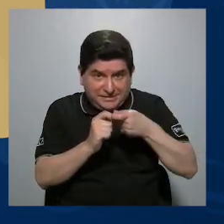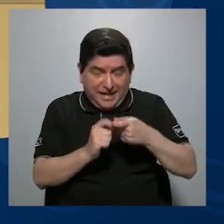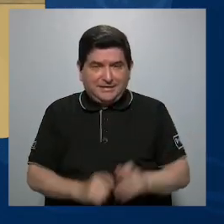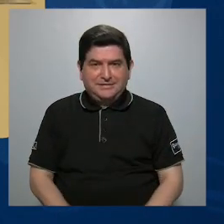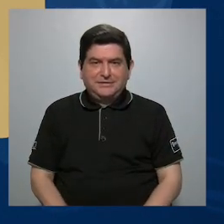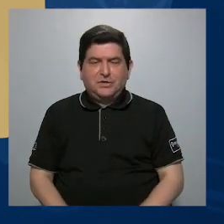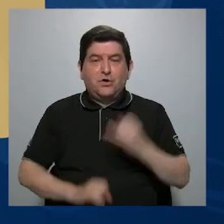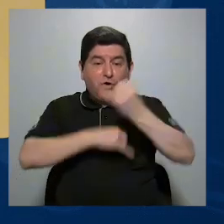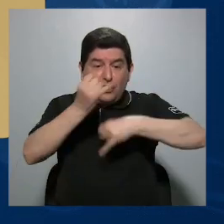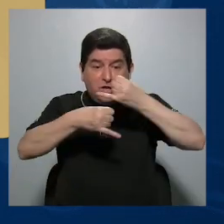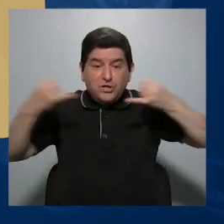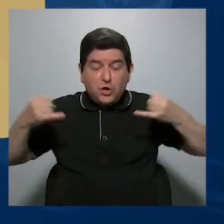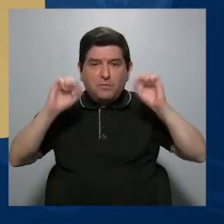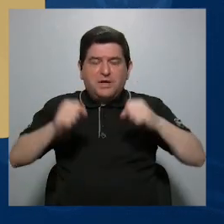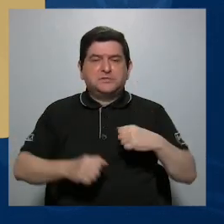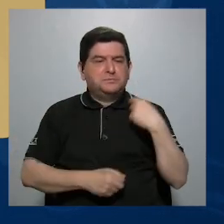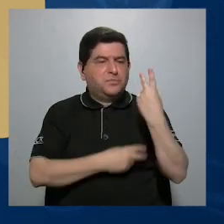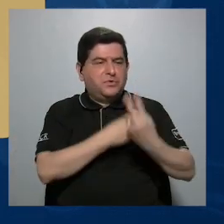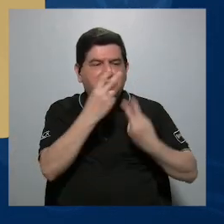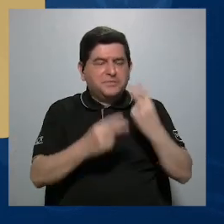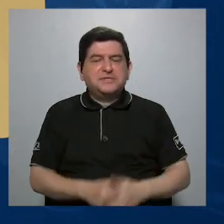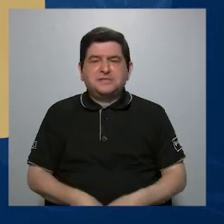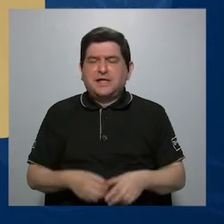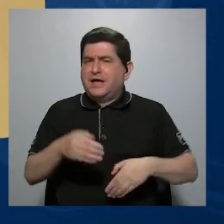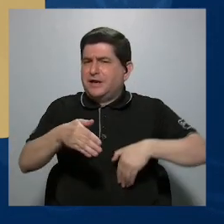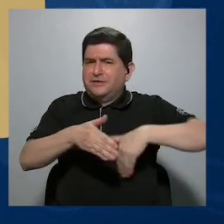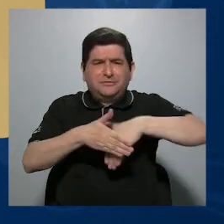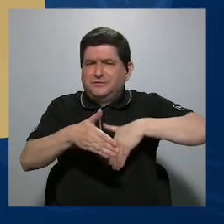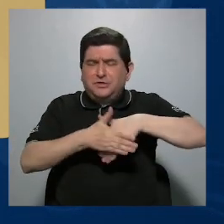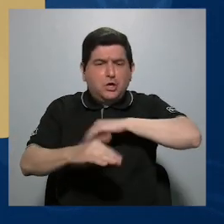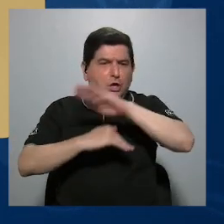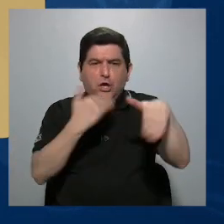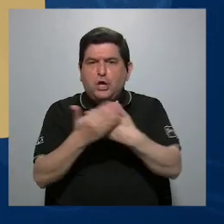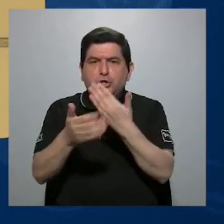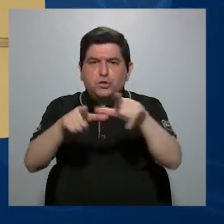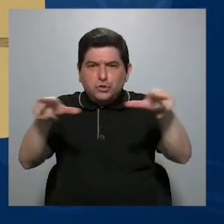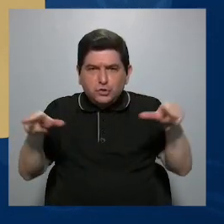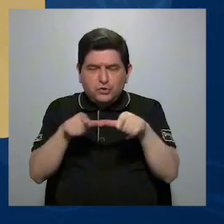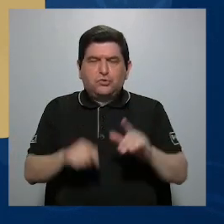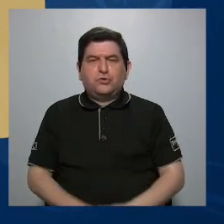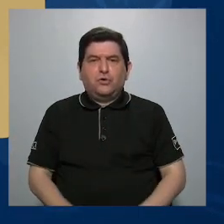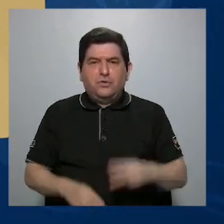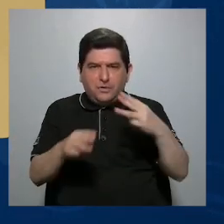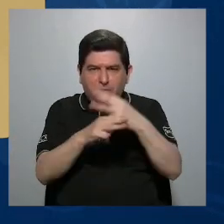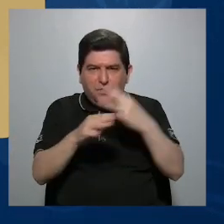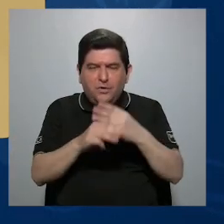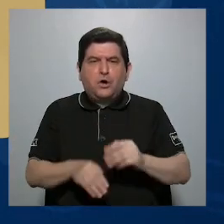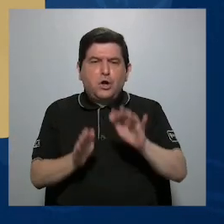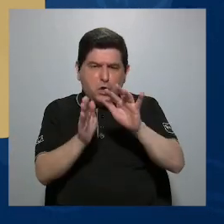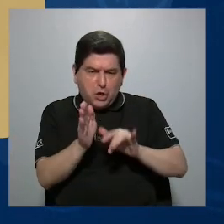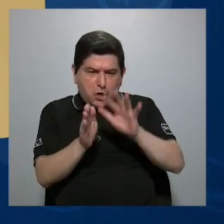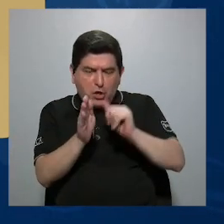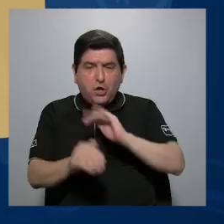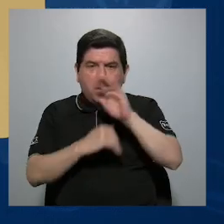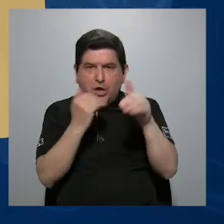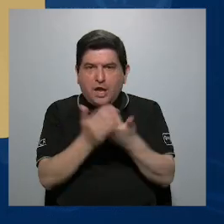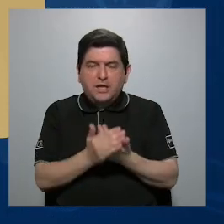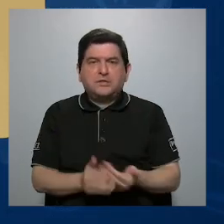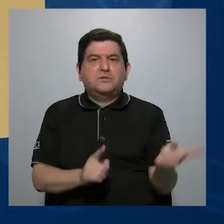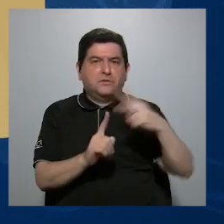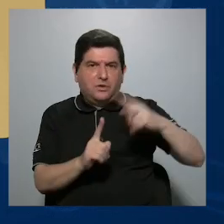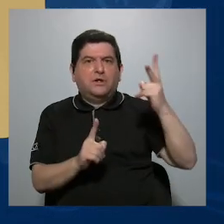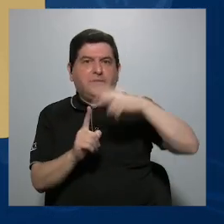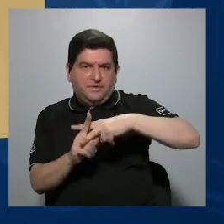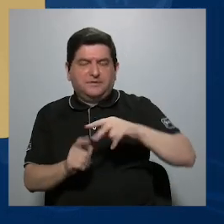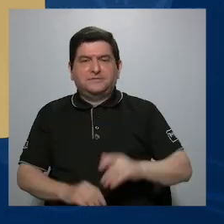determinado. Lenguas, para poder viajar sin tropiezo por todas partes. Aritmética y contabilidad en todas